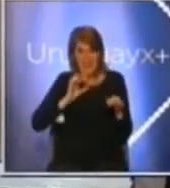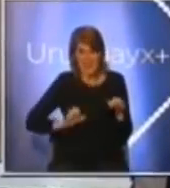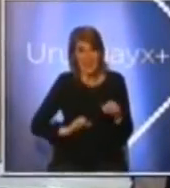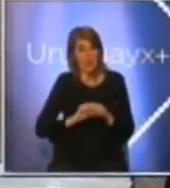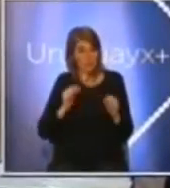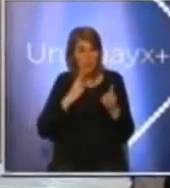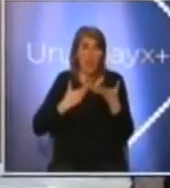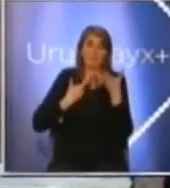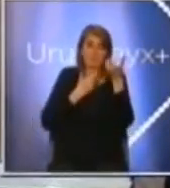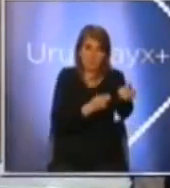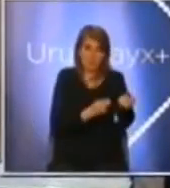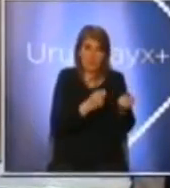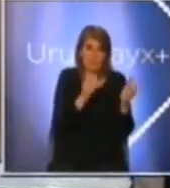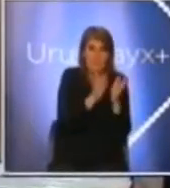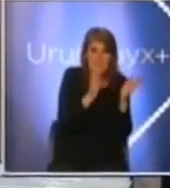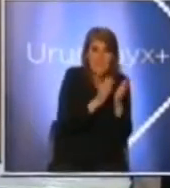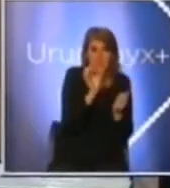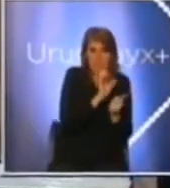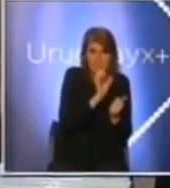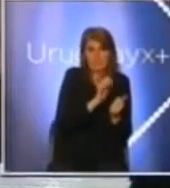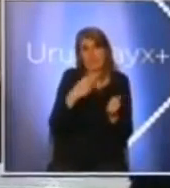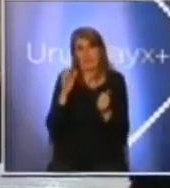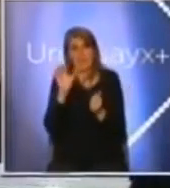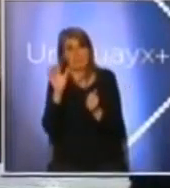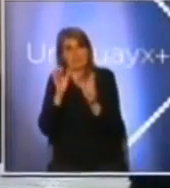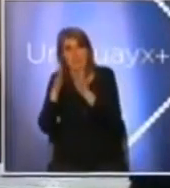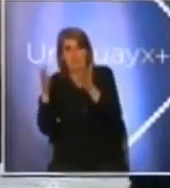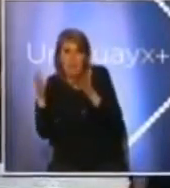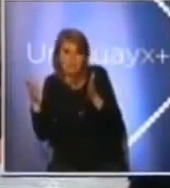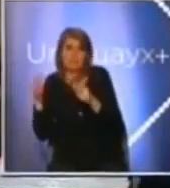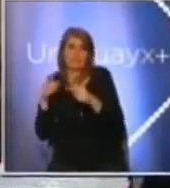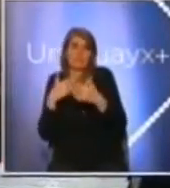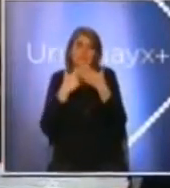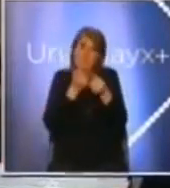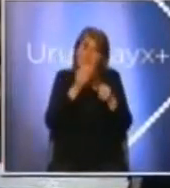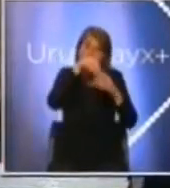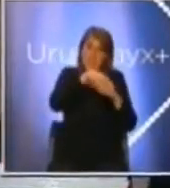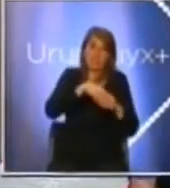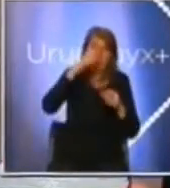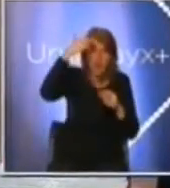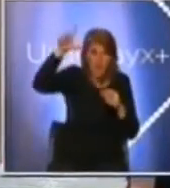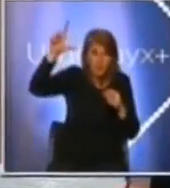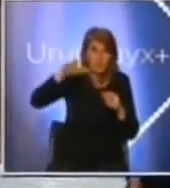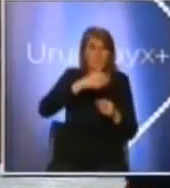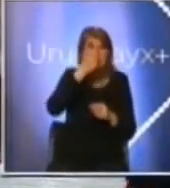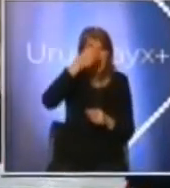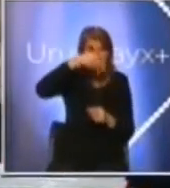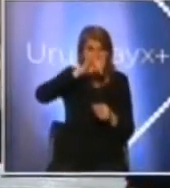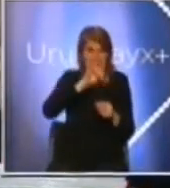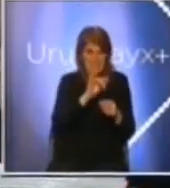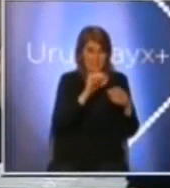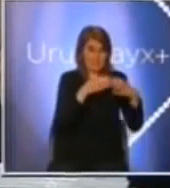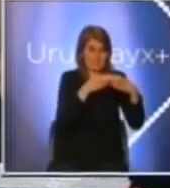de emprendedores de pequeño, mediano y gran porte, radicándolo en la ANI y en el LATU. Esta aceleradora